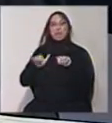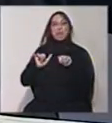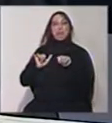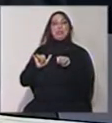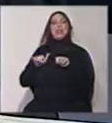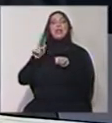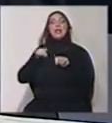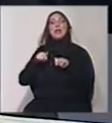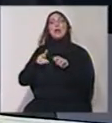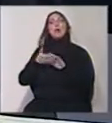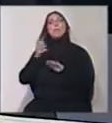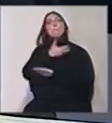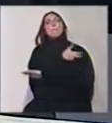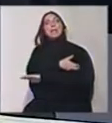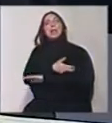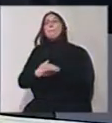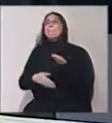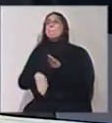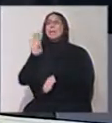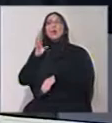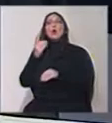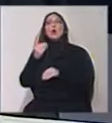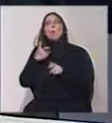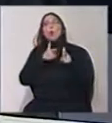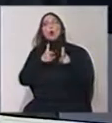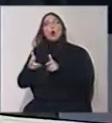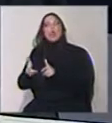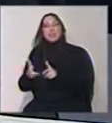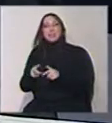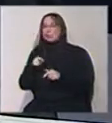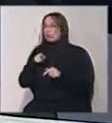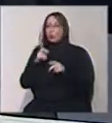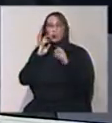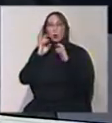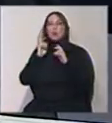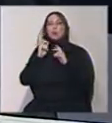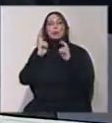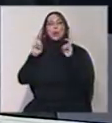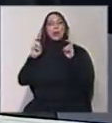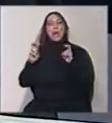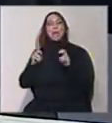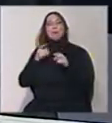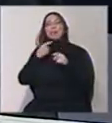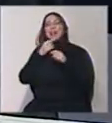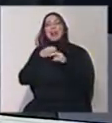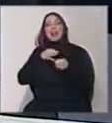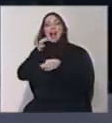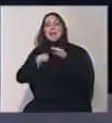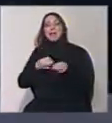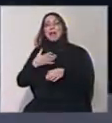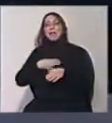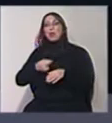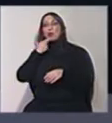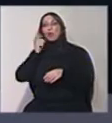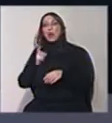los marginales van a ser mayoría y no sabremos cómo combatirlos. Esa no es una alarma que estamos generando desde la oposición, ni es un comentario de